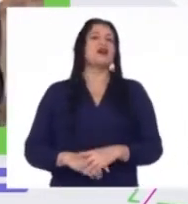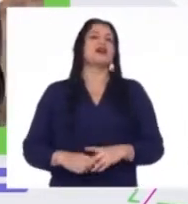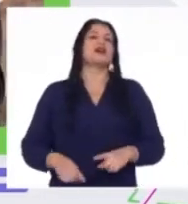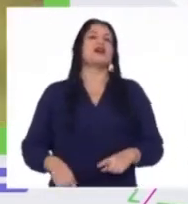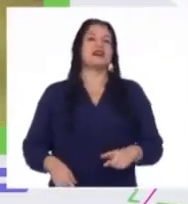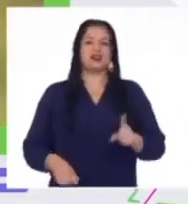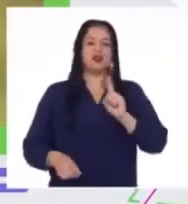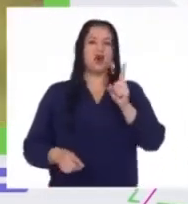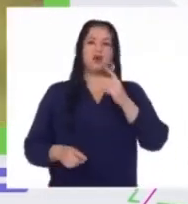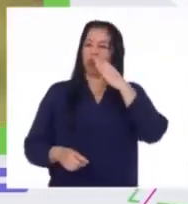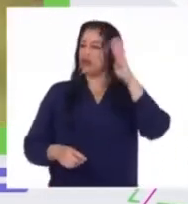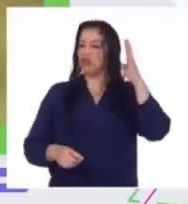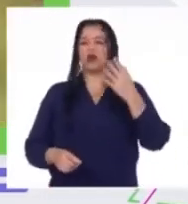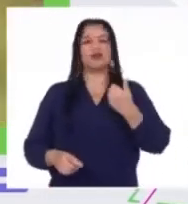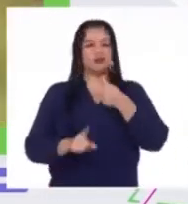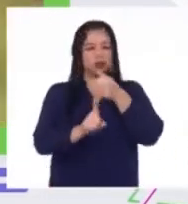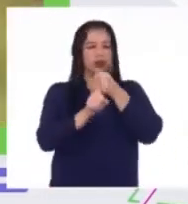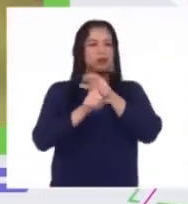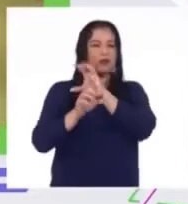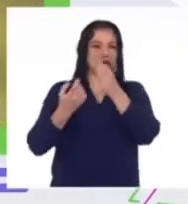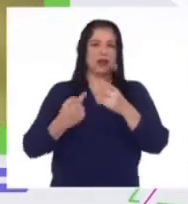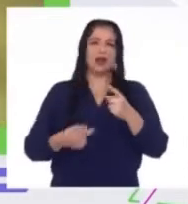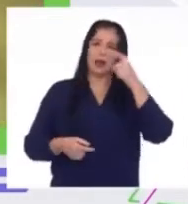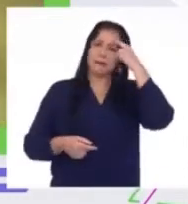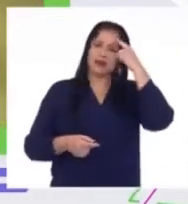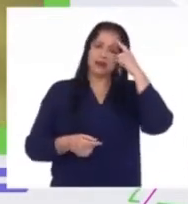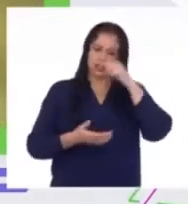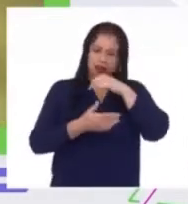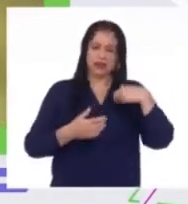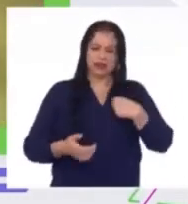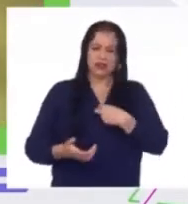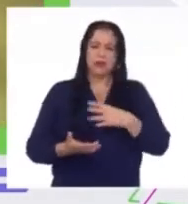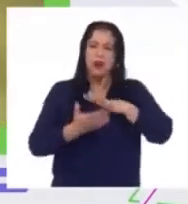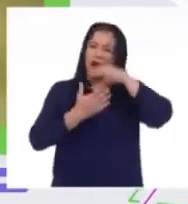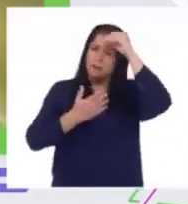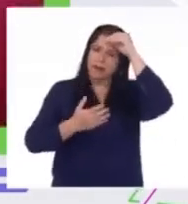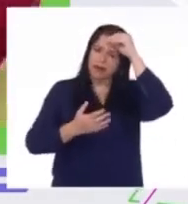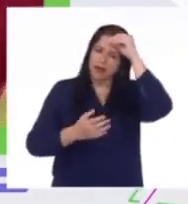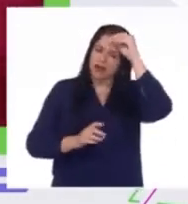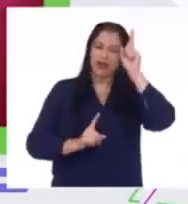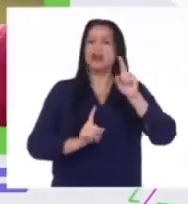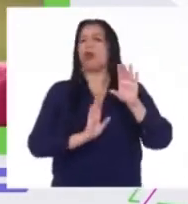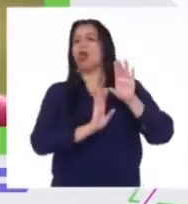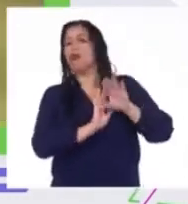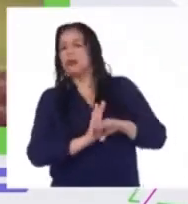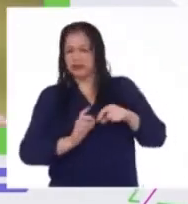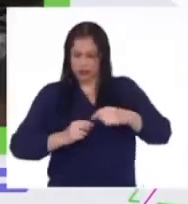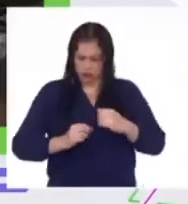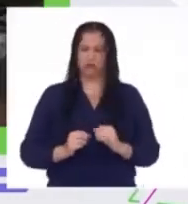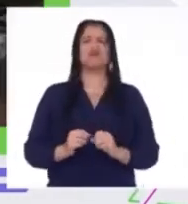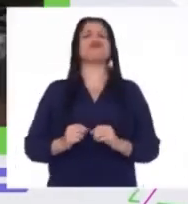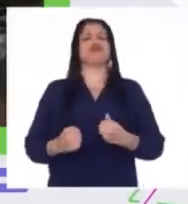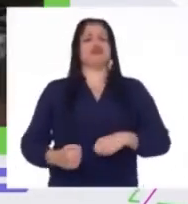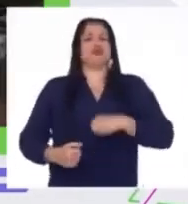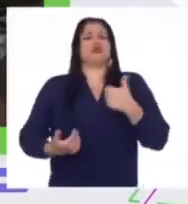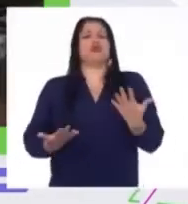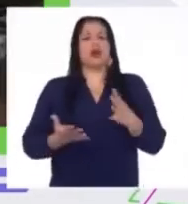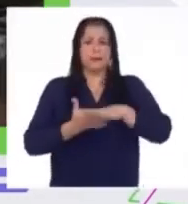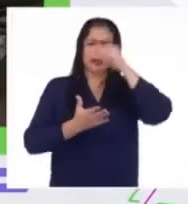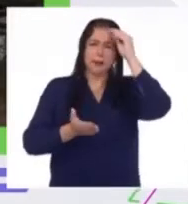que es de nosotros. Y nosotros deberíamos de aprender, no de dejarlo a lo bajo. Deberían de subir, aprender más.